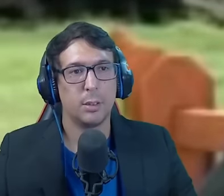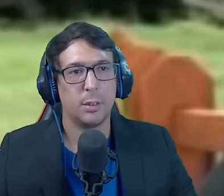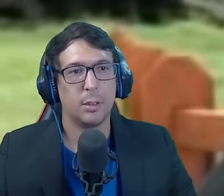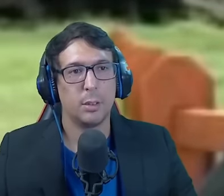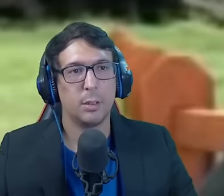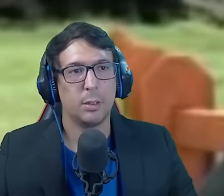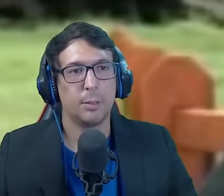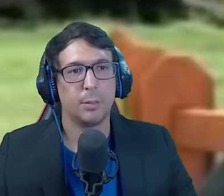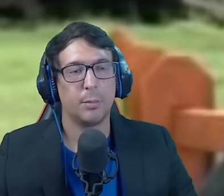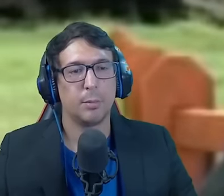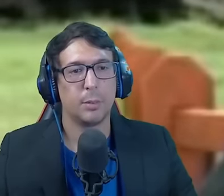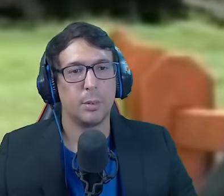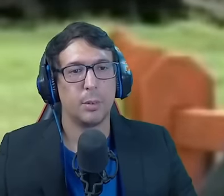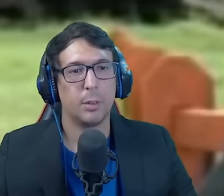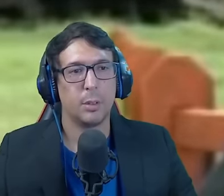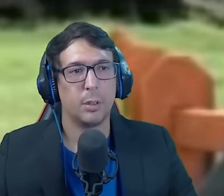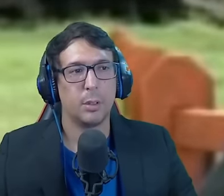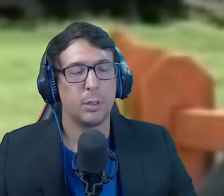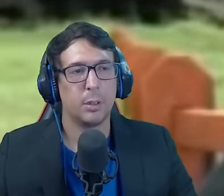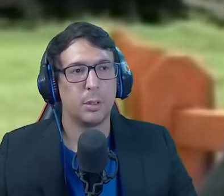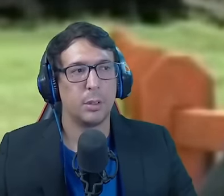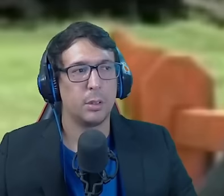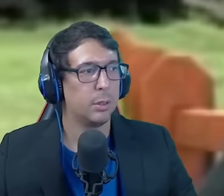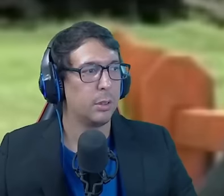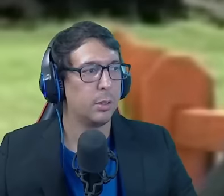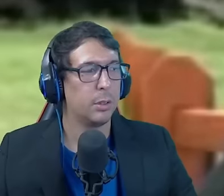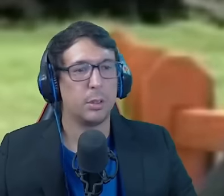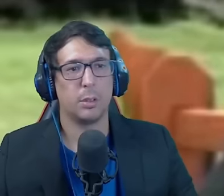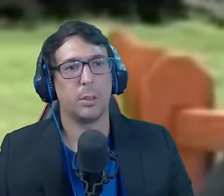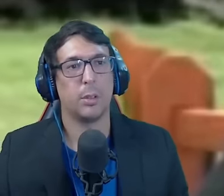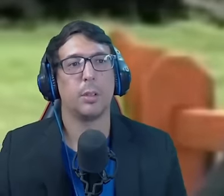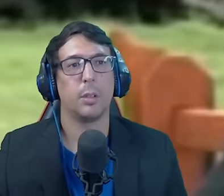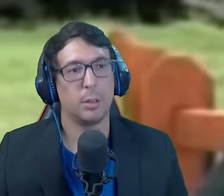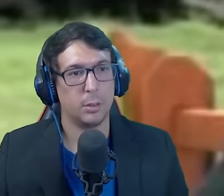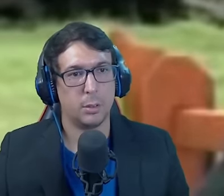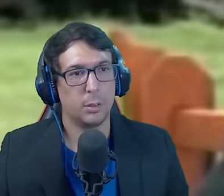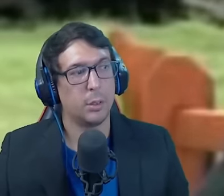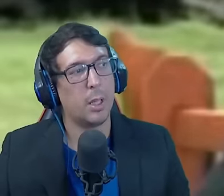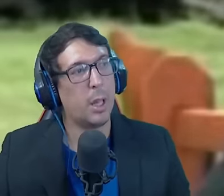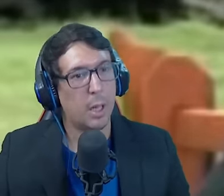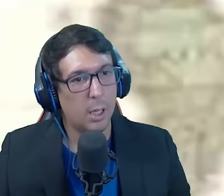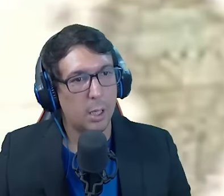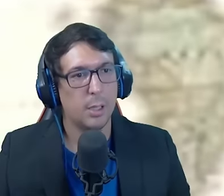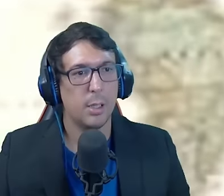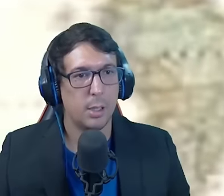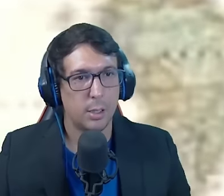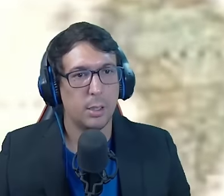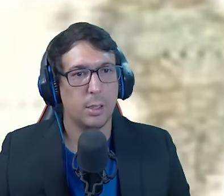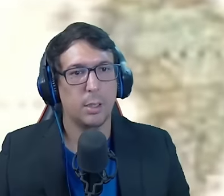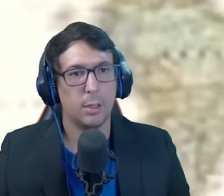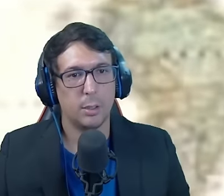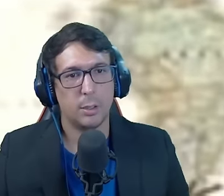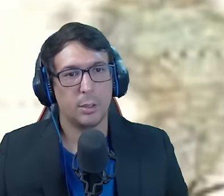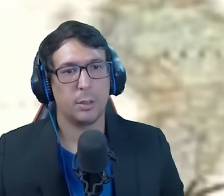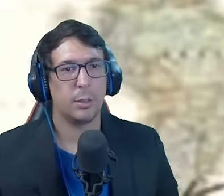Weber a inicios del siglo XX, en donde establece ciertas diferencias dentro de las colonias americanas. Ajá. En este,